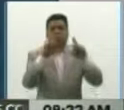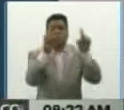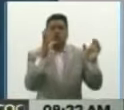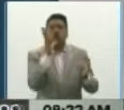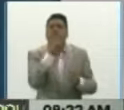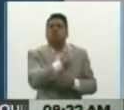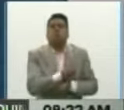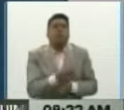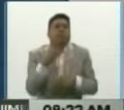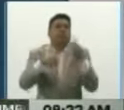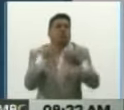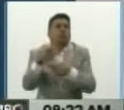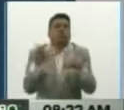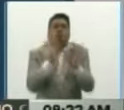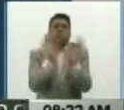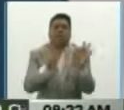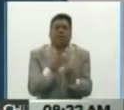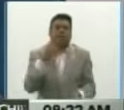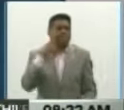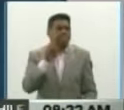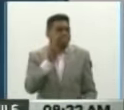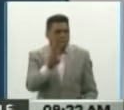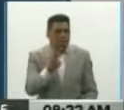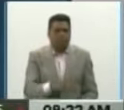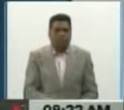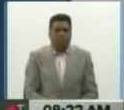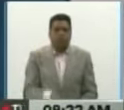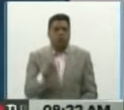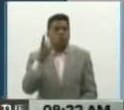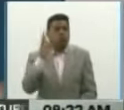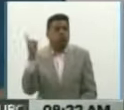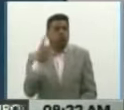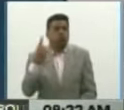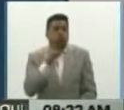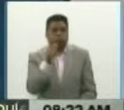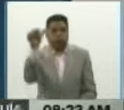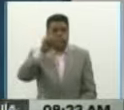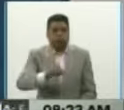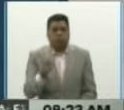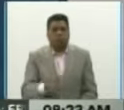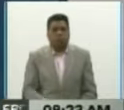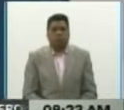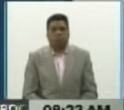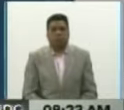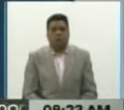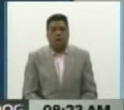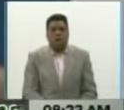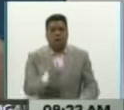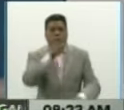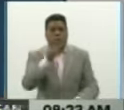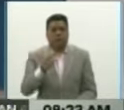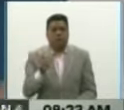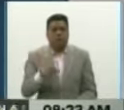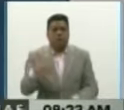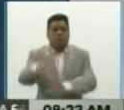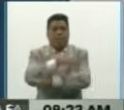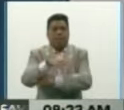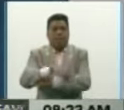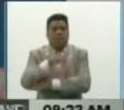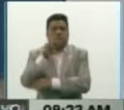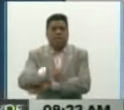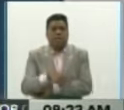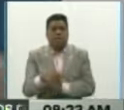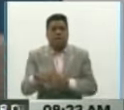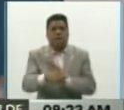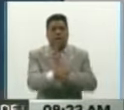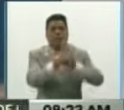prima, cómo producir. Señores, no solamente violación a estos compañeros de trabajo que están en la calle, viola también el artículo 73